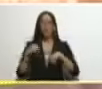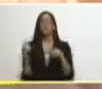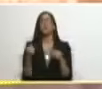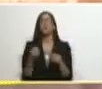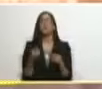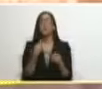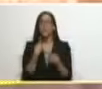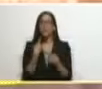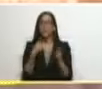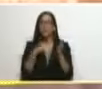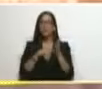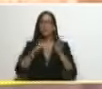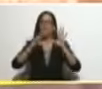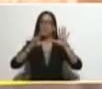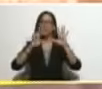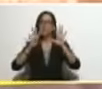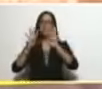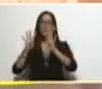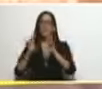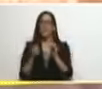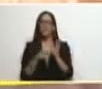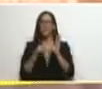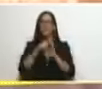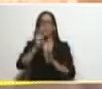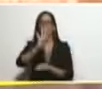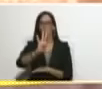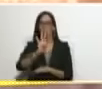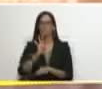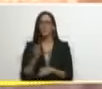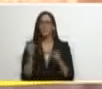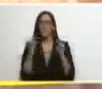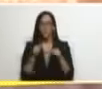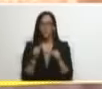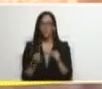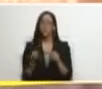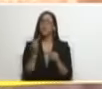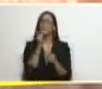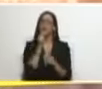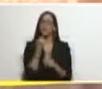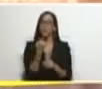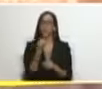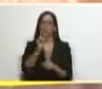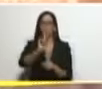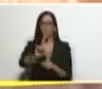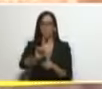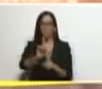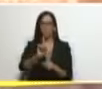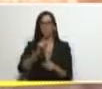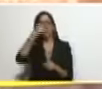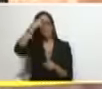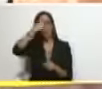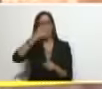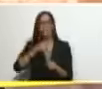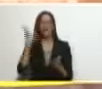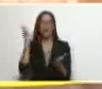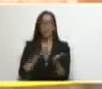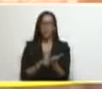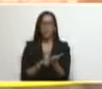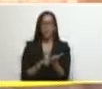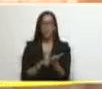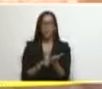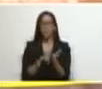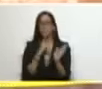1899 en el artículo 4. Y con ello se implementa la pregunta número 1 que el pueblo aprobó